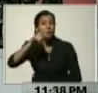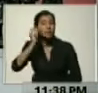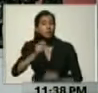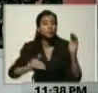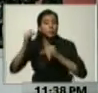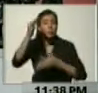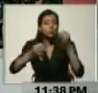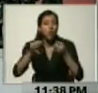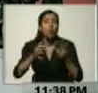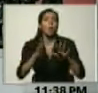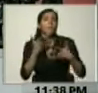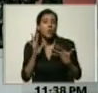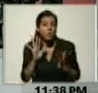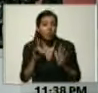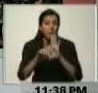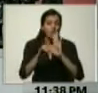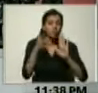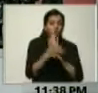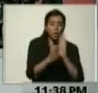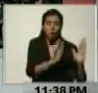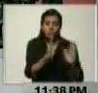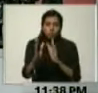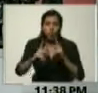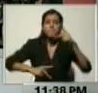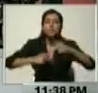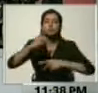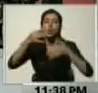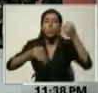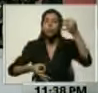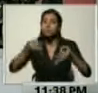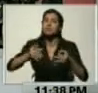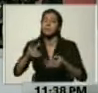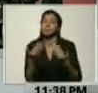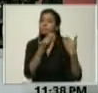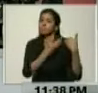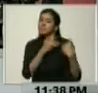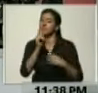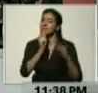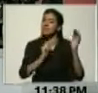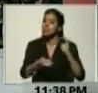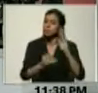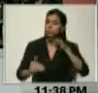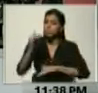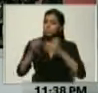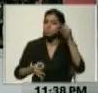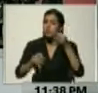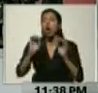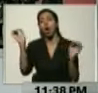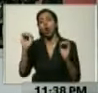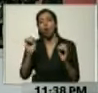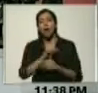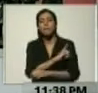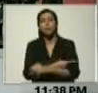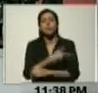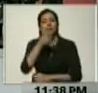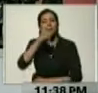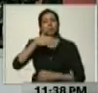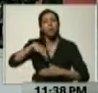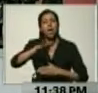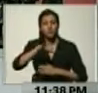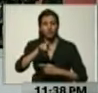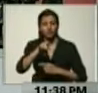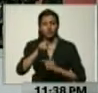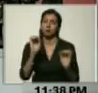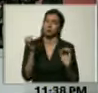cuando se trate de leyes relativas a la organización y procedimientos judiciales, al Poder Ciudadano cuando se trate de leyes relativas